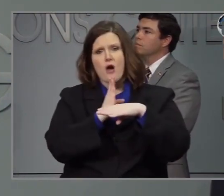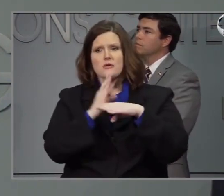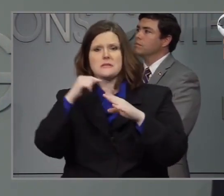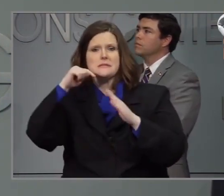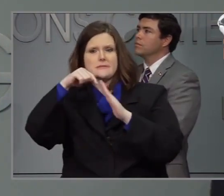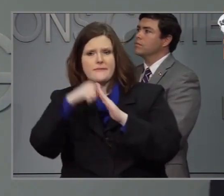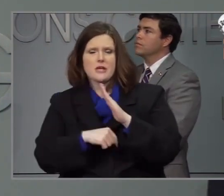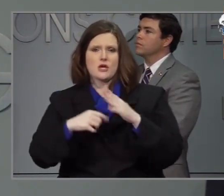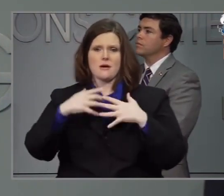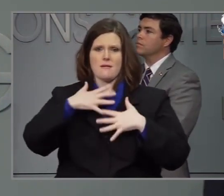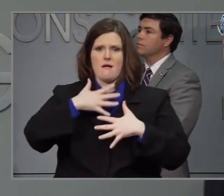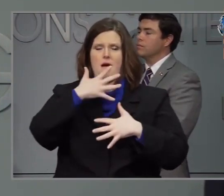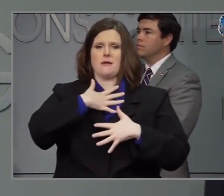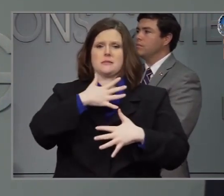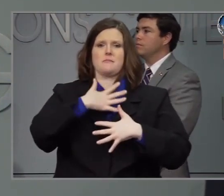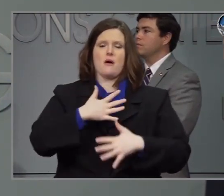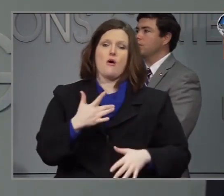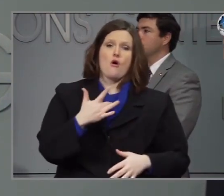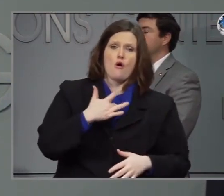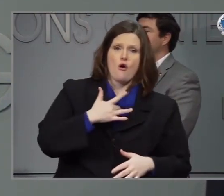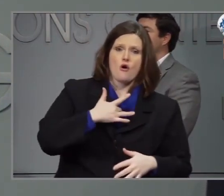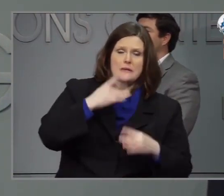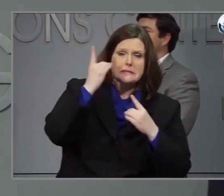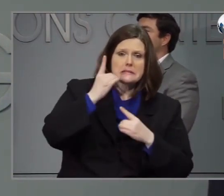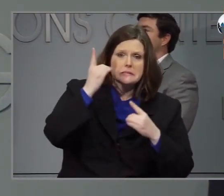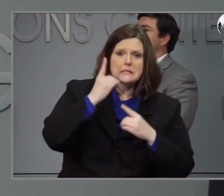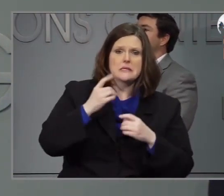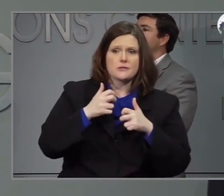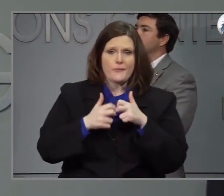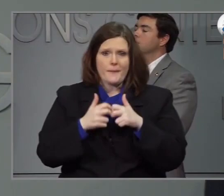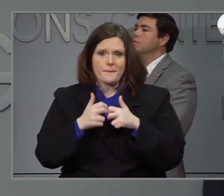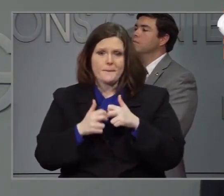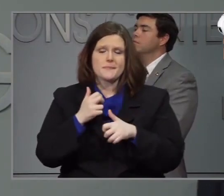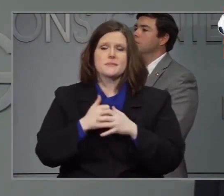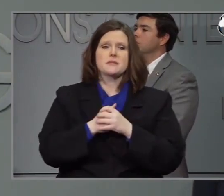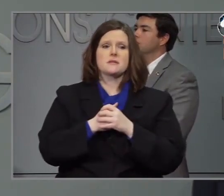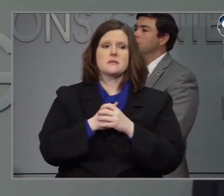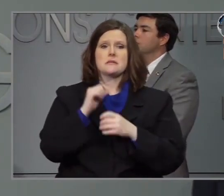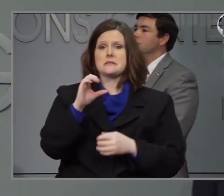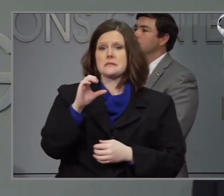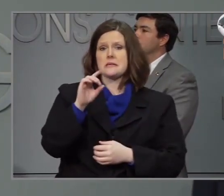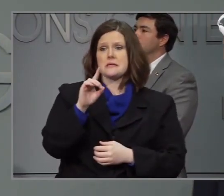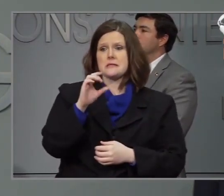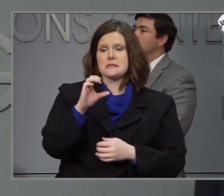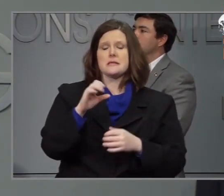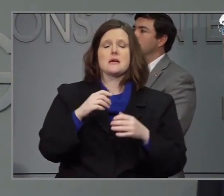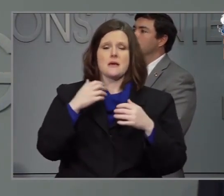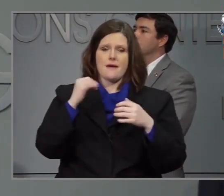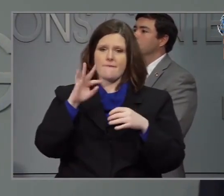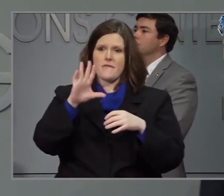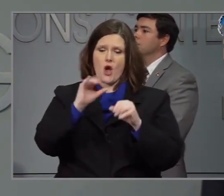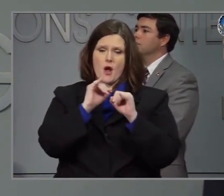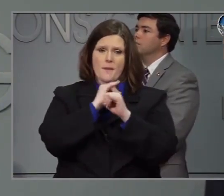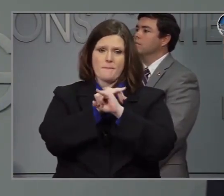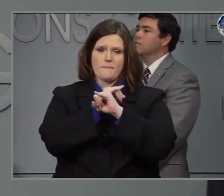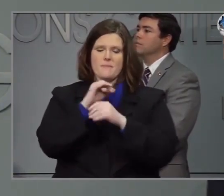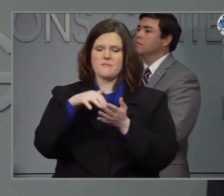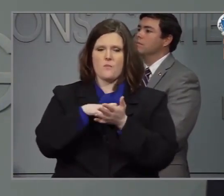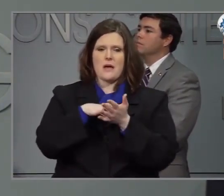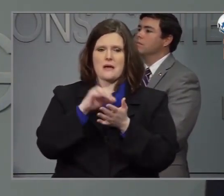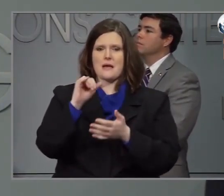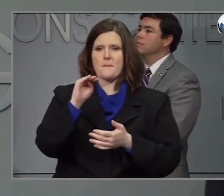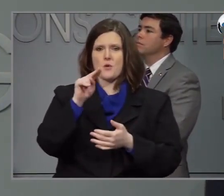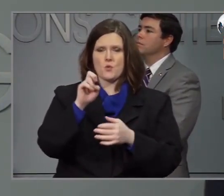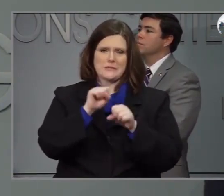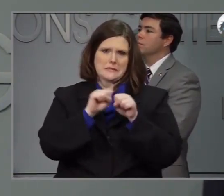pulmonares crónicas asma enfermedades del corazón y también incluyeron a las personas que